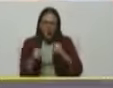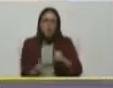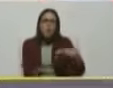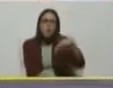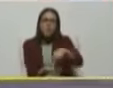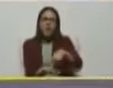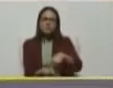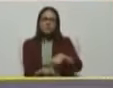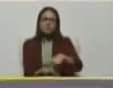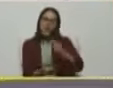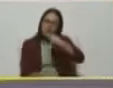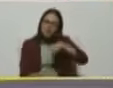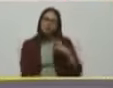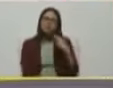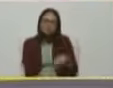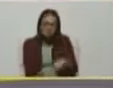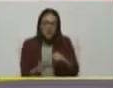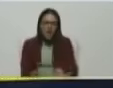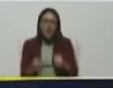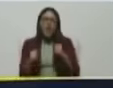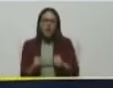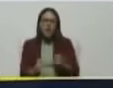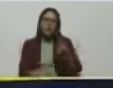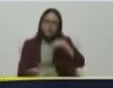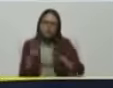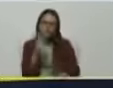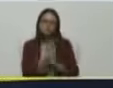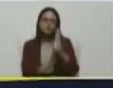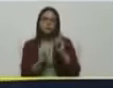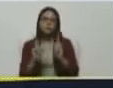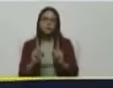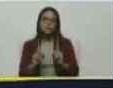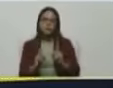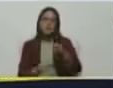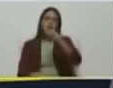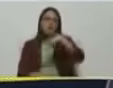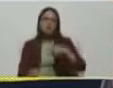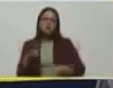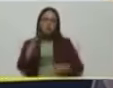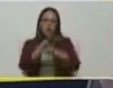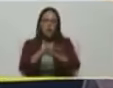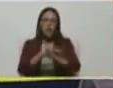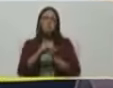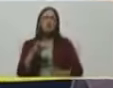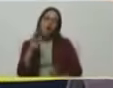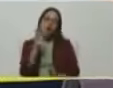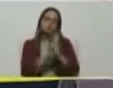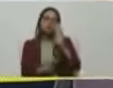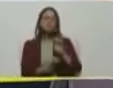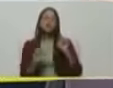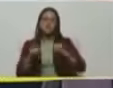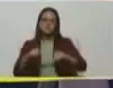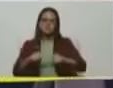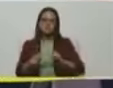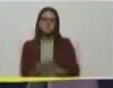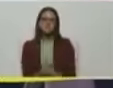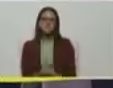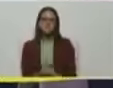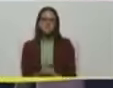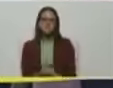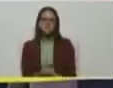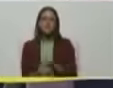guapiamos. Y hemos salido adelante, vamos saliendo adelante. Y en todas